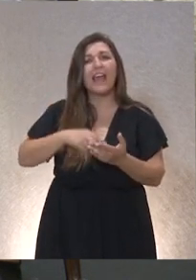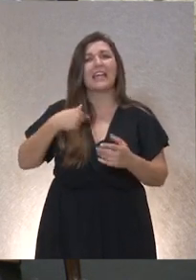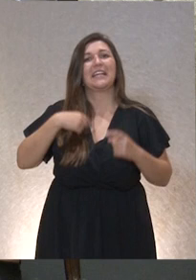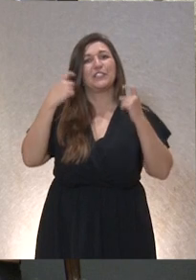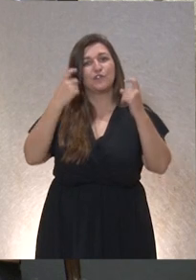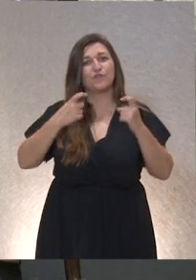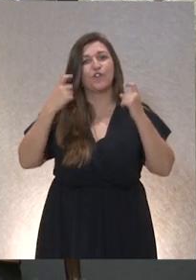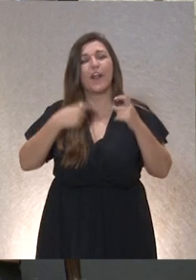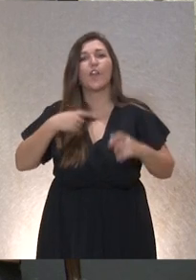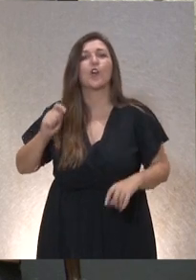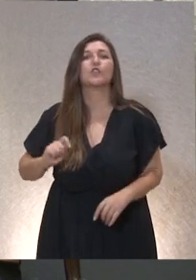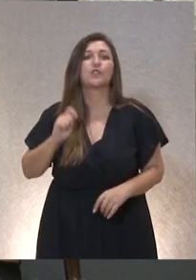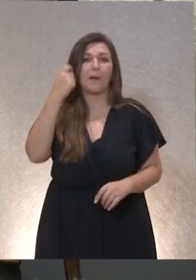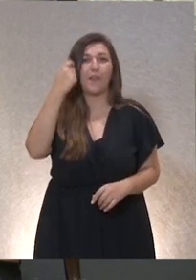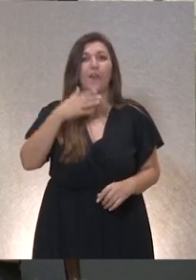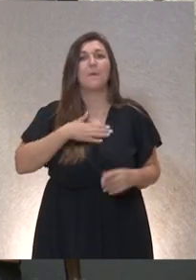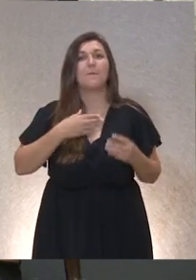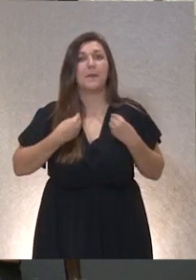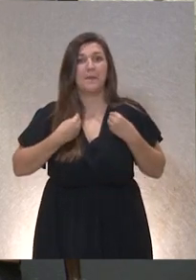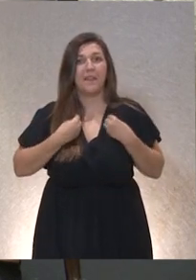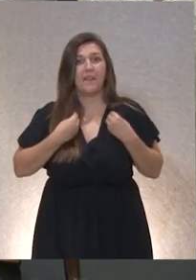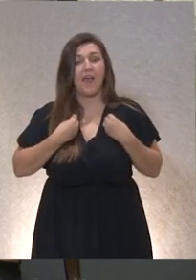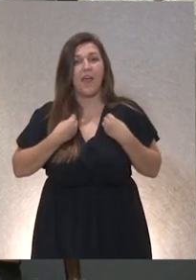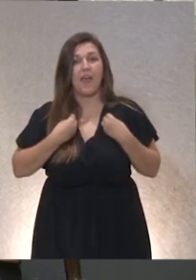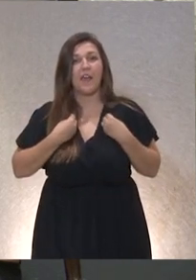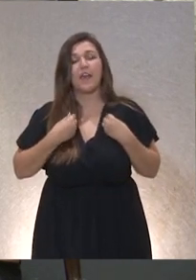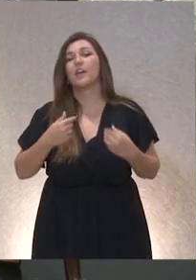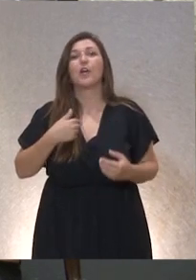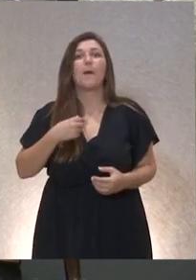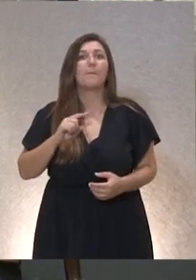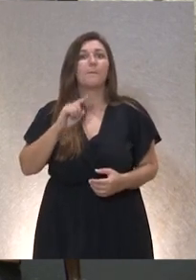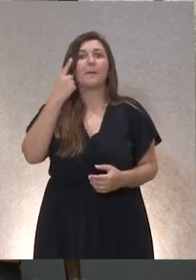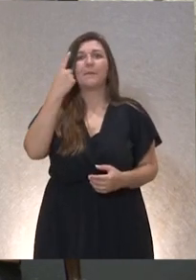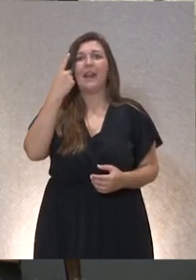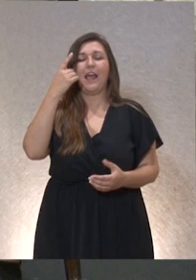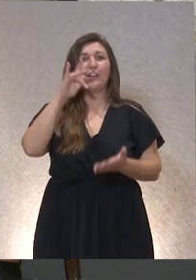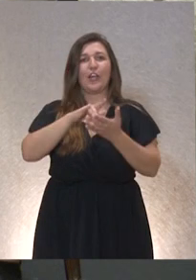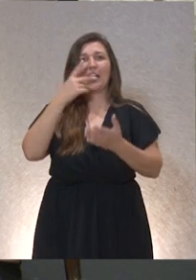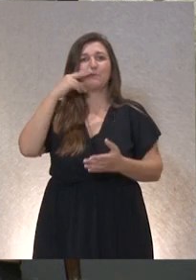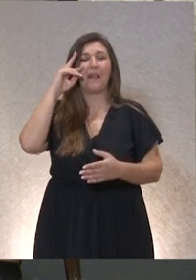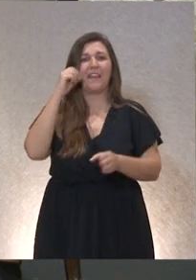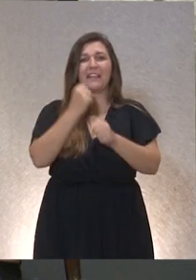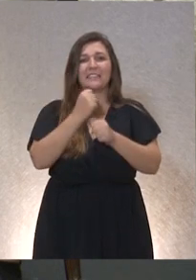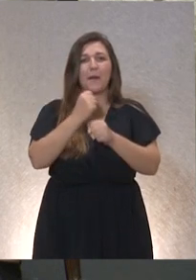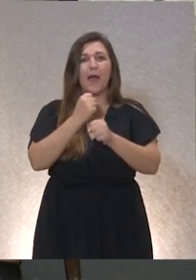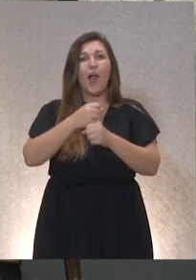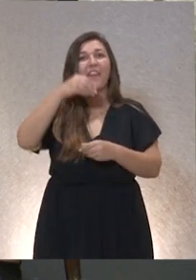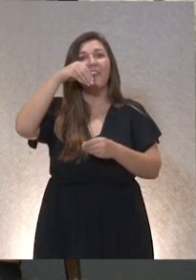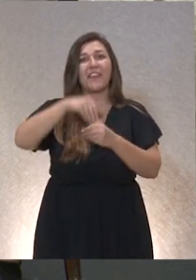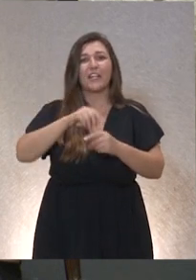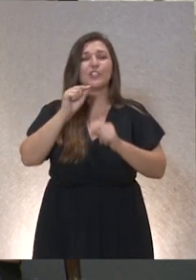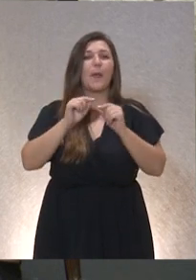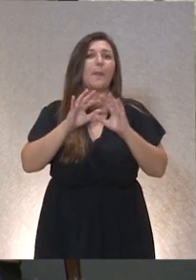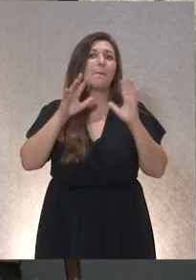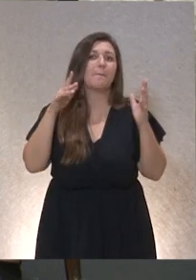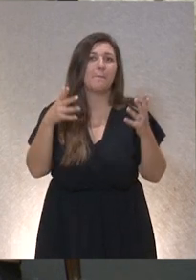esfuerzo de superación en mi vida de que mi primera experiencia laboral fue en una pandemia en la que